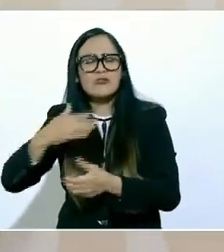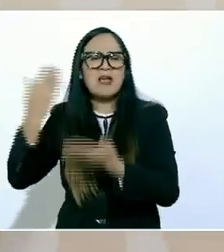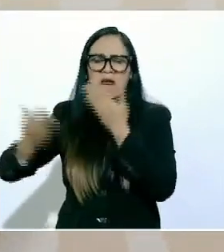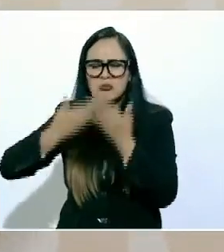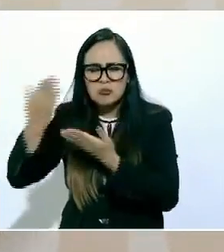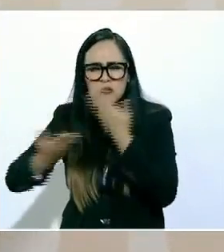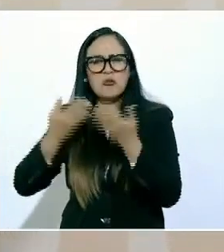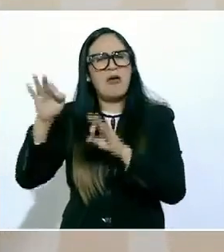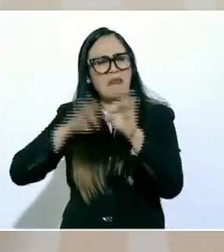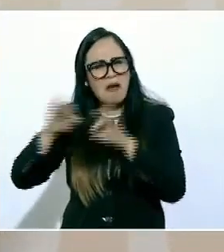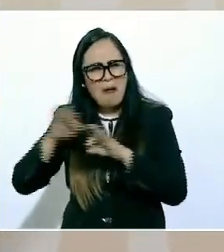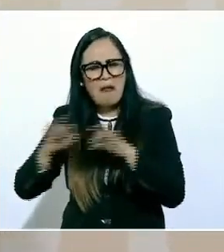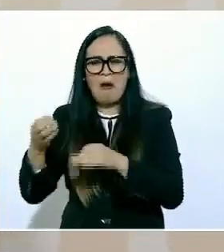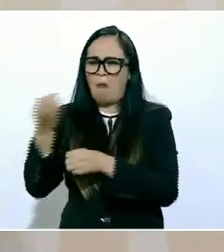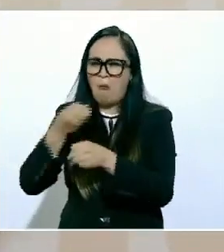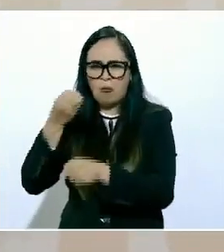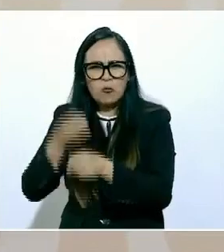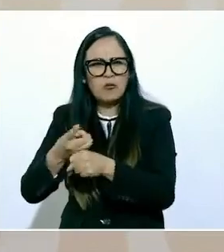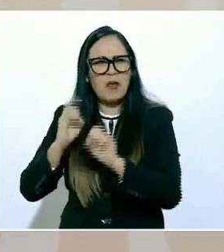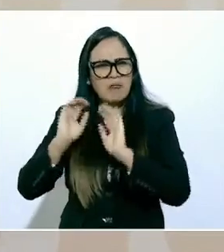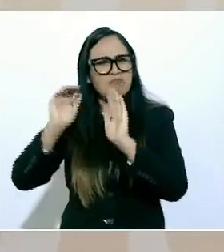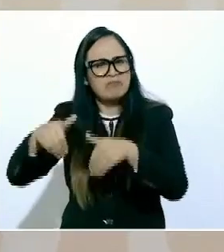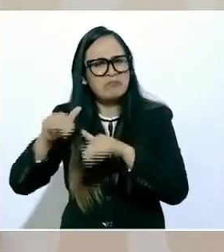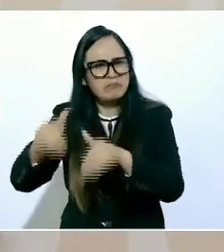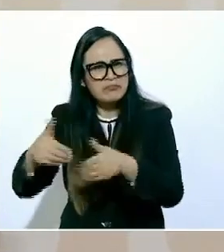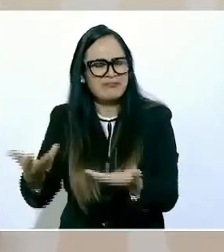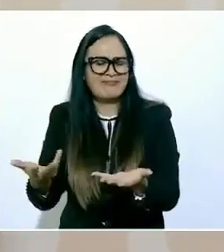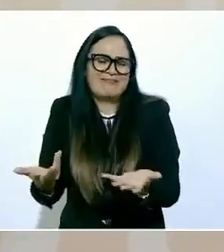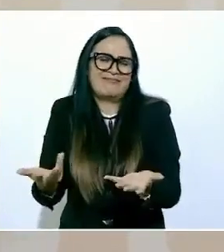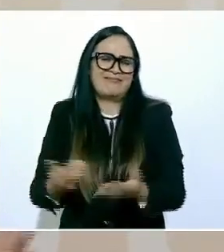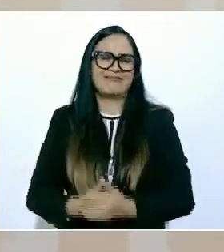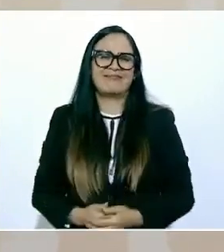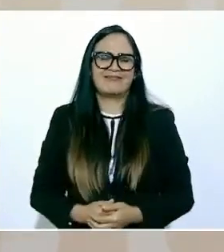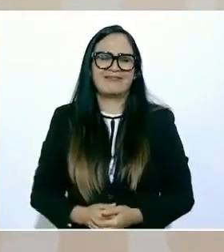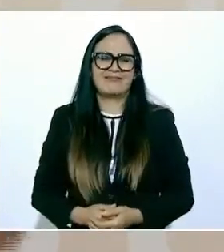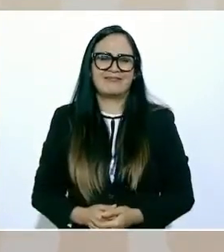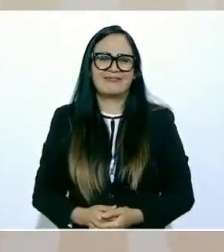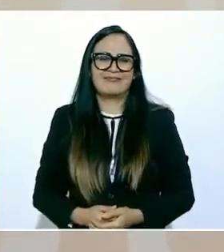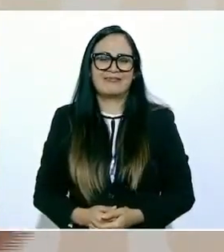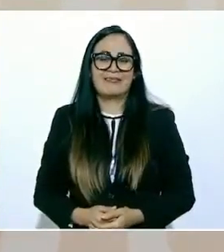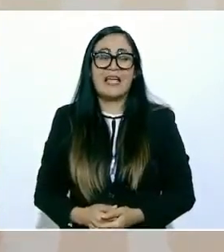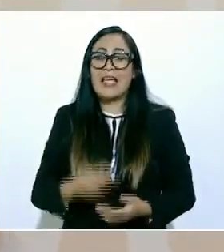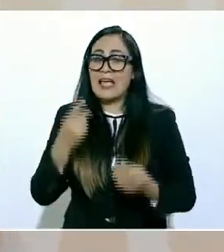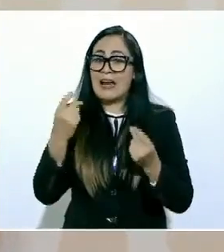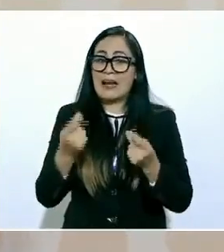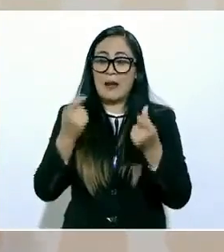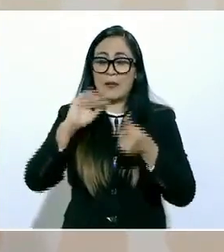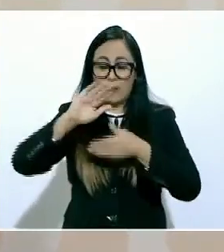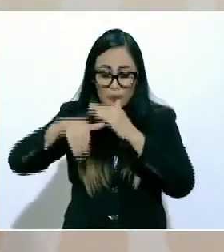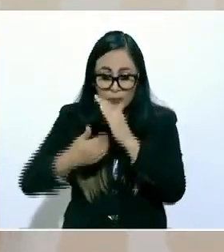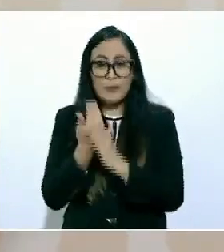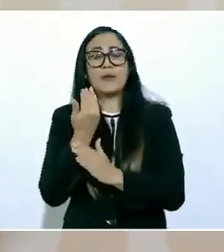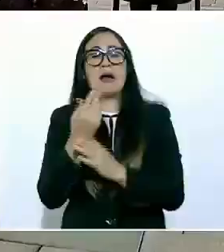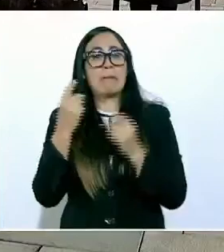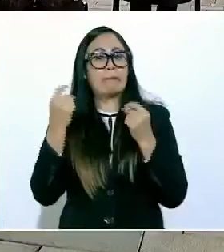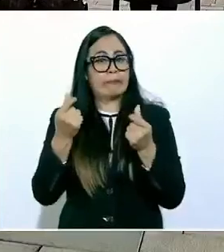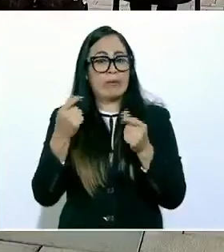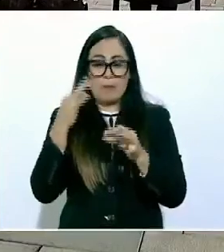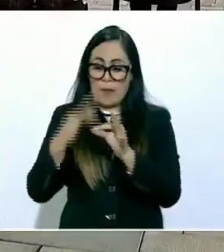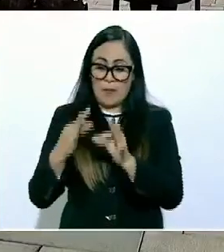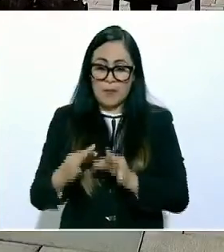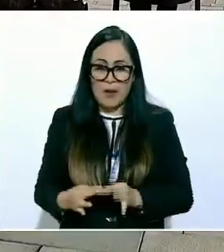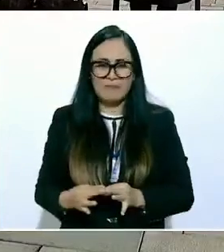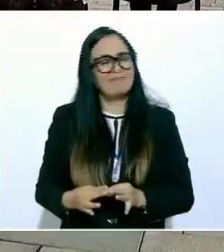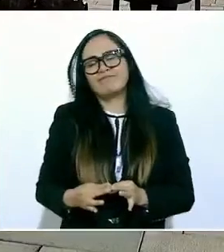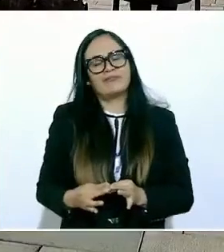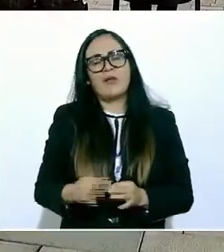trabajo. Claro, no se logra esto de la noche a la mañana, es un proceso, pero ya se